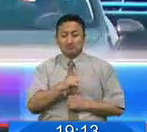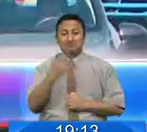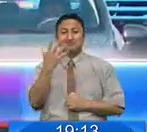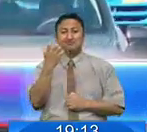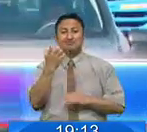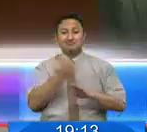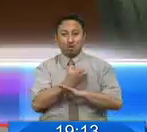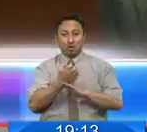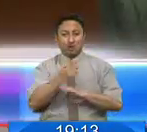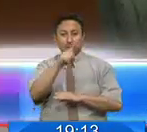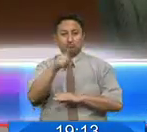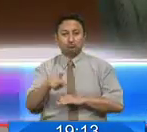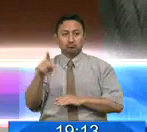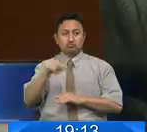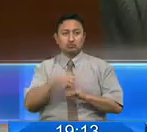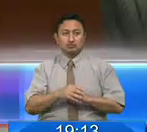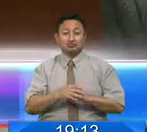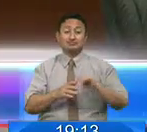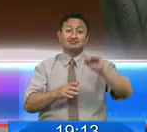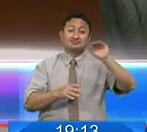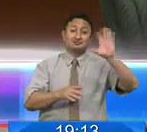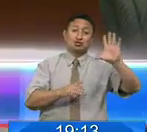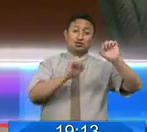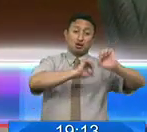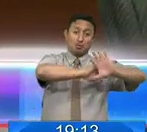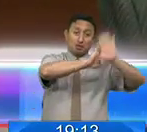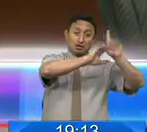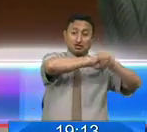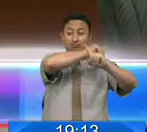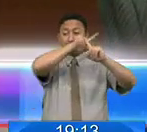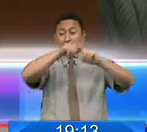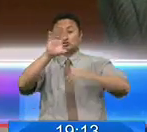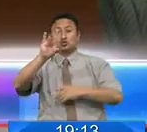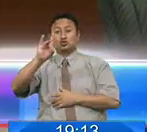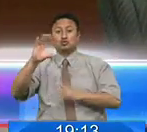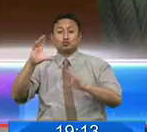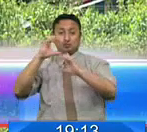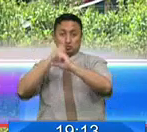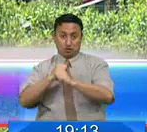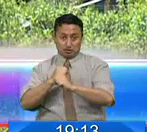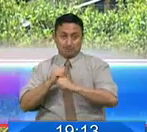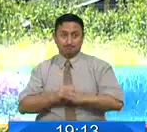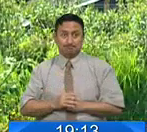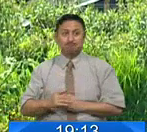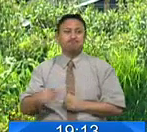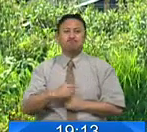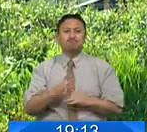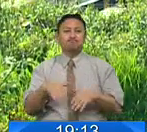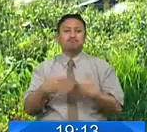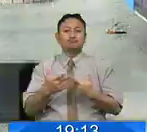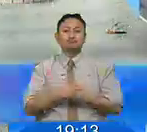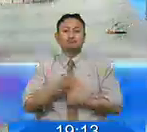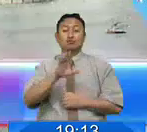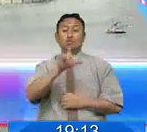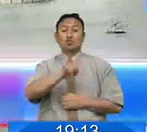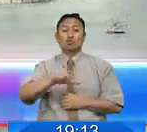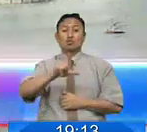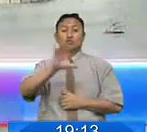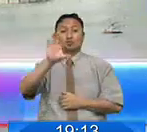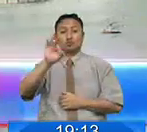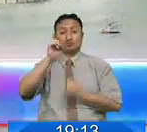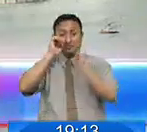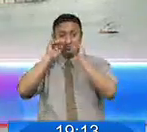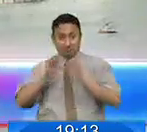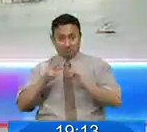consecutivas desde las 5 de la mañana hasta las 8 de la noche la medida regirá a partir del lunes 9 de